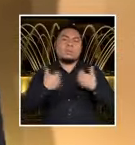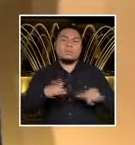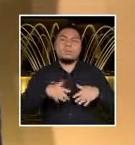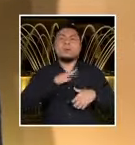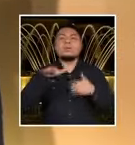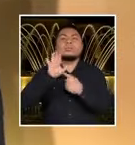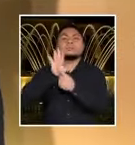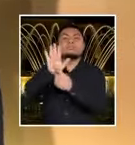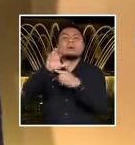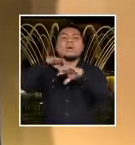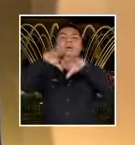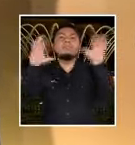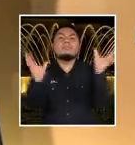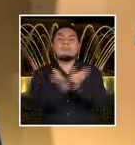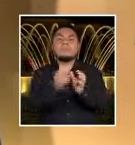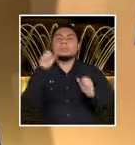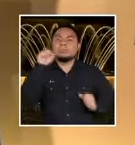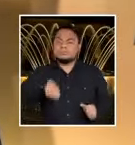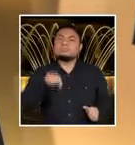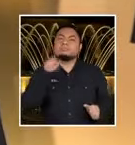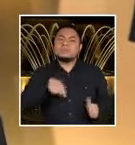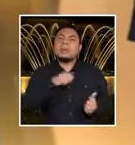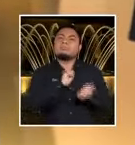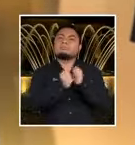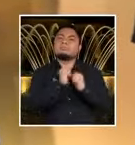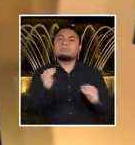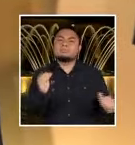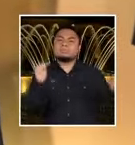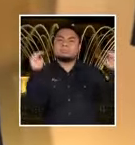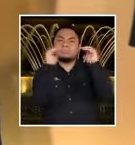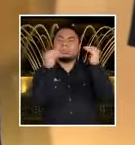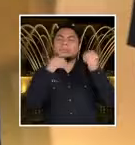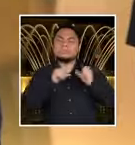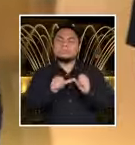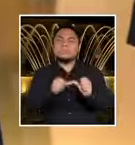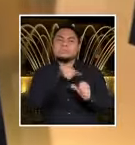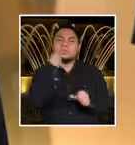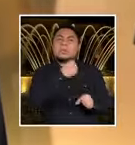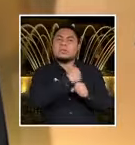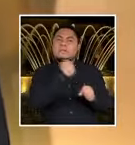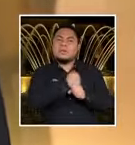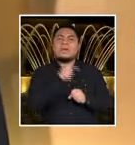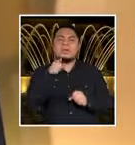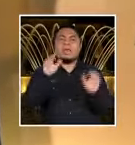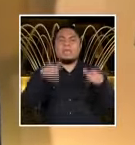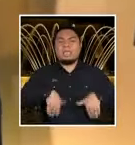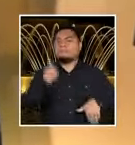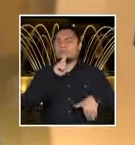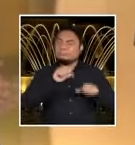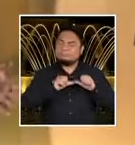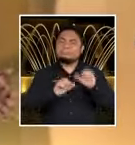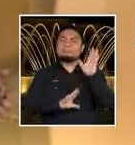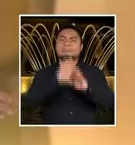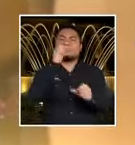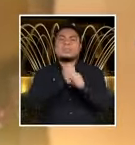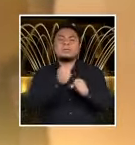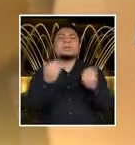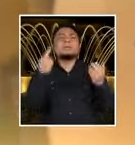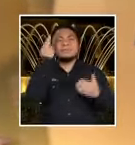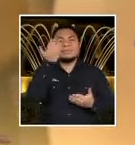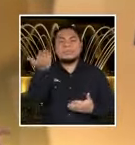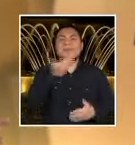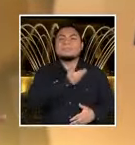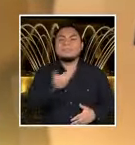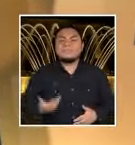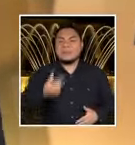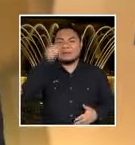al mundo que somos competitivos, que hemos seguido trabajando y que no nos rendimos. Por eso, señor presidente,